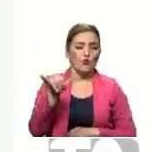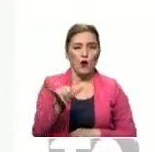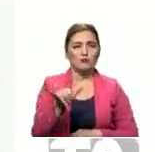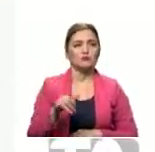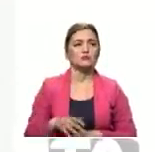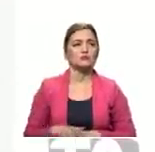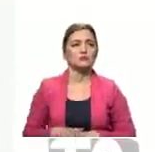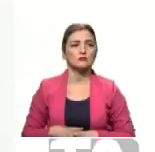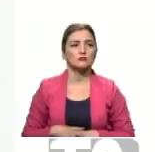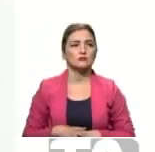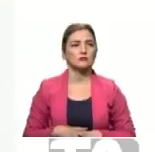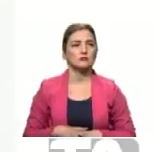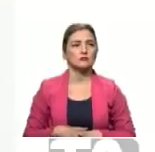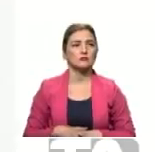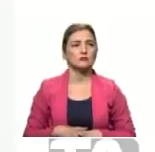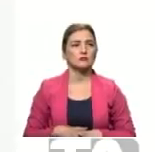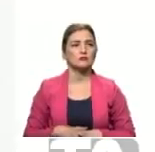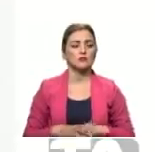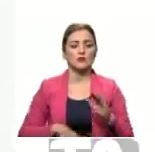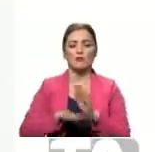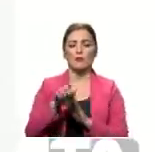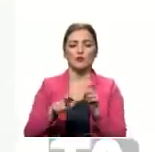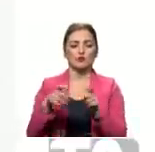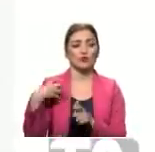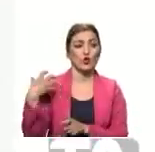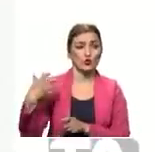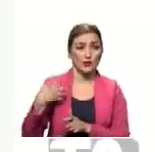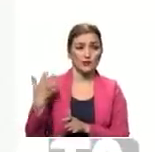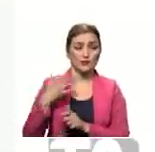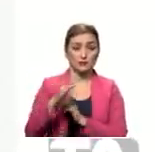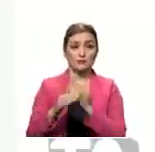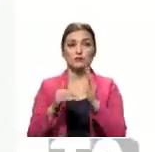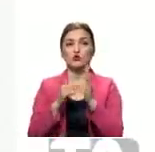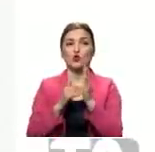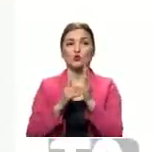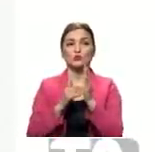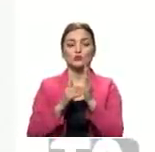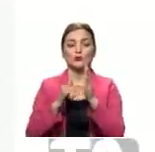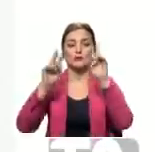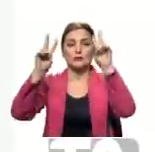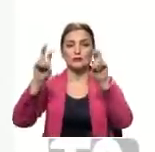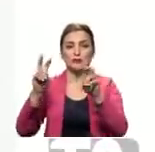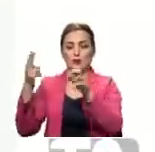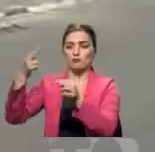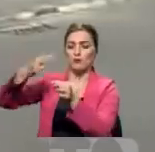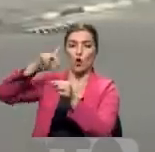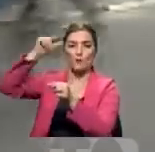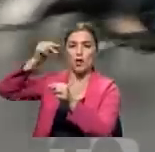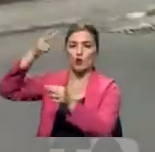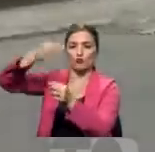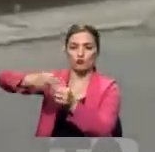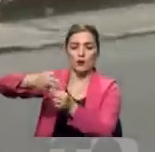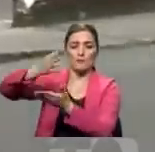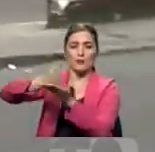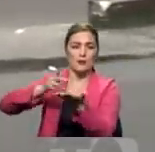los puntos donde se concentran manifestantes que están en contra del retiro del subsidio al combustible y